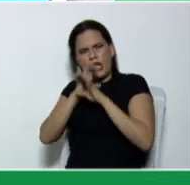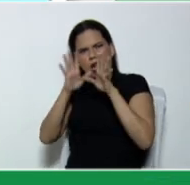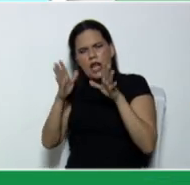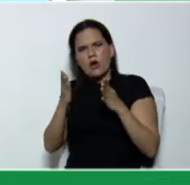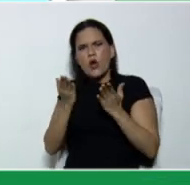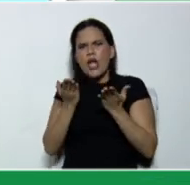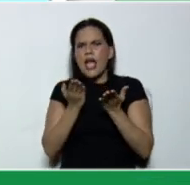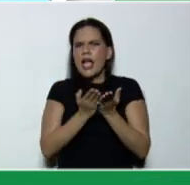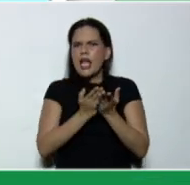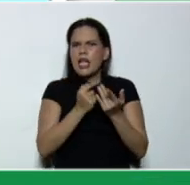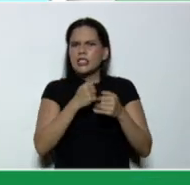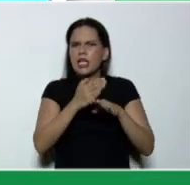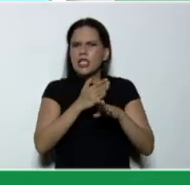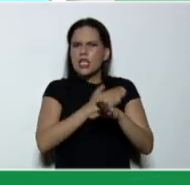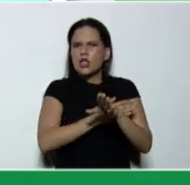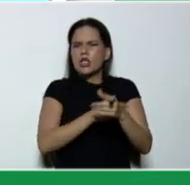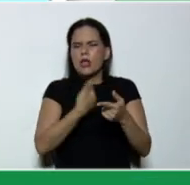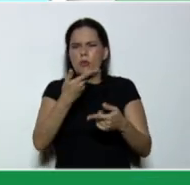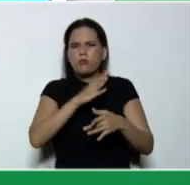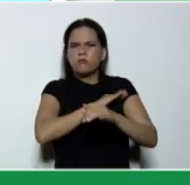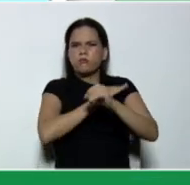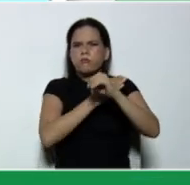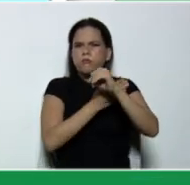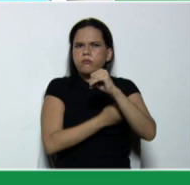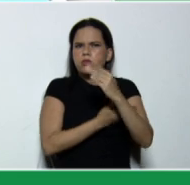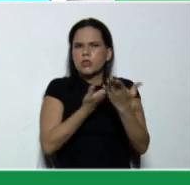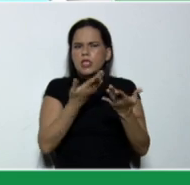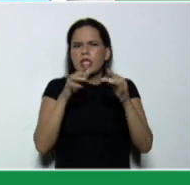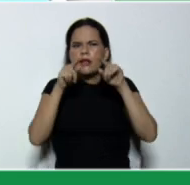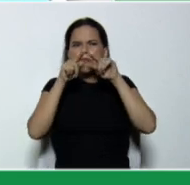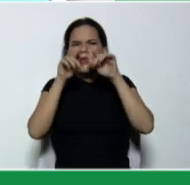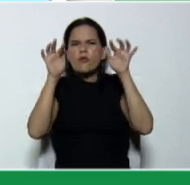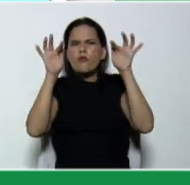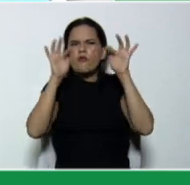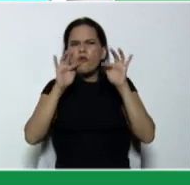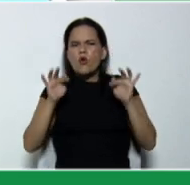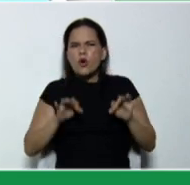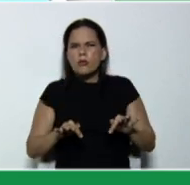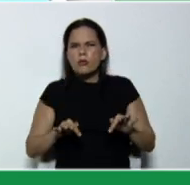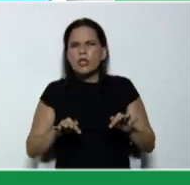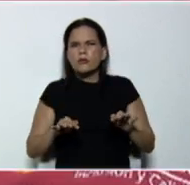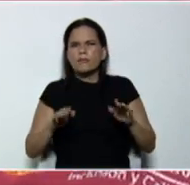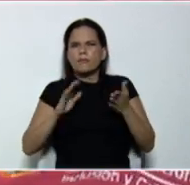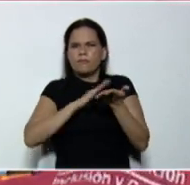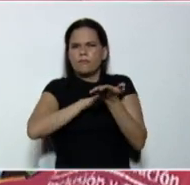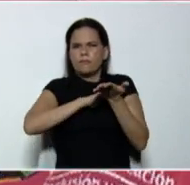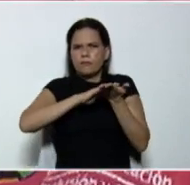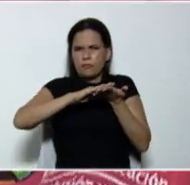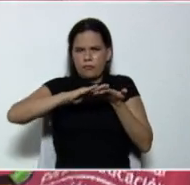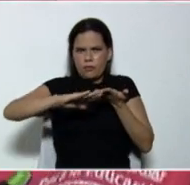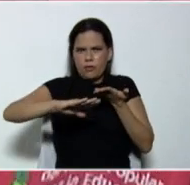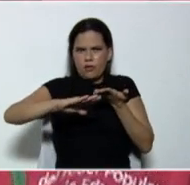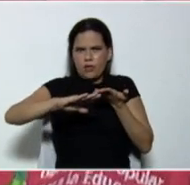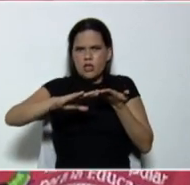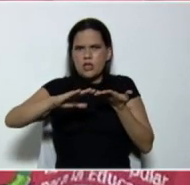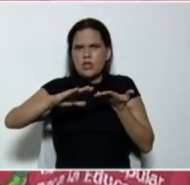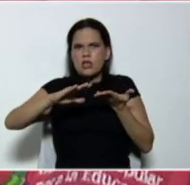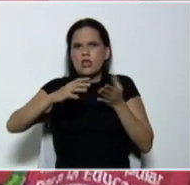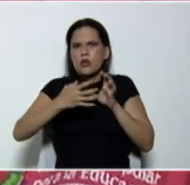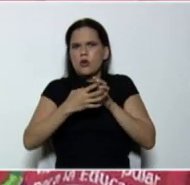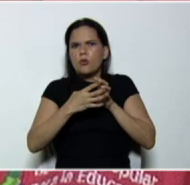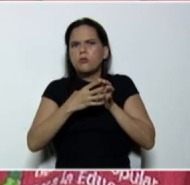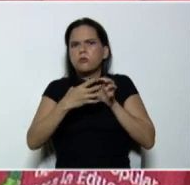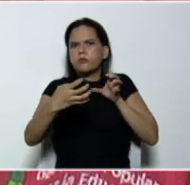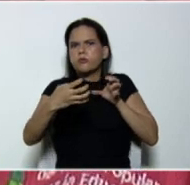anteriores ya hemos afianzado las figuras y cuerpos geométricos. Por supuesto. Este es un triángulo y